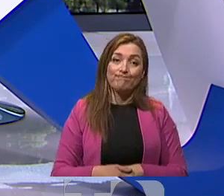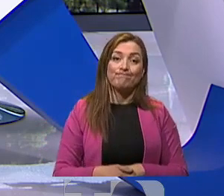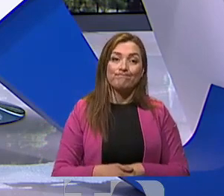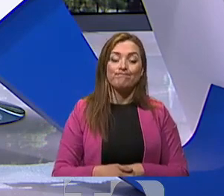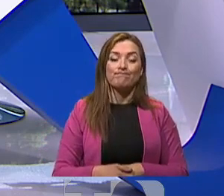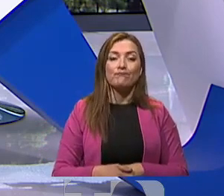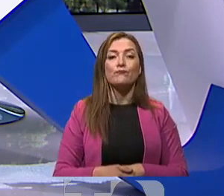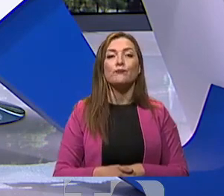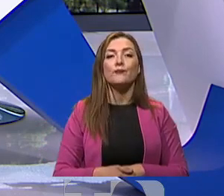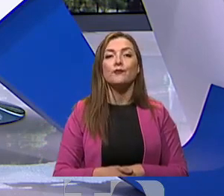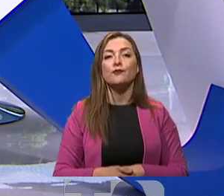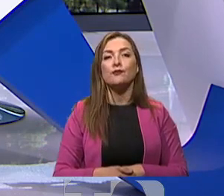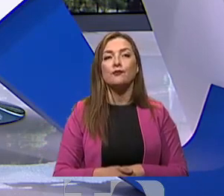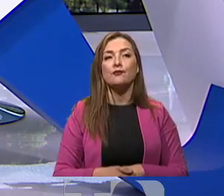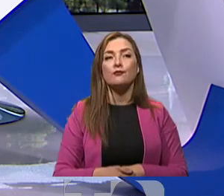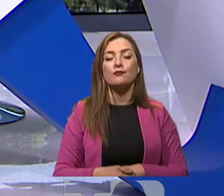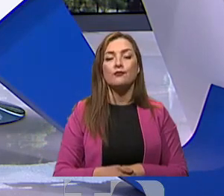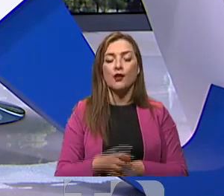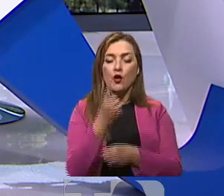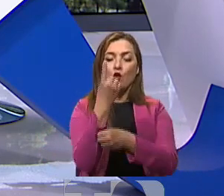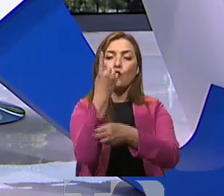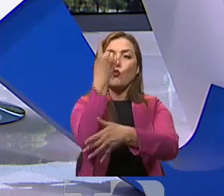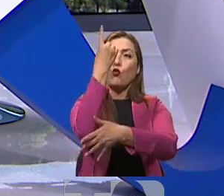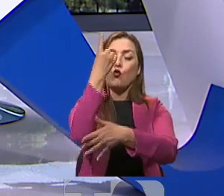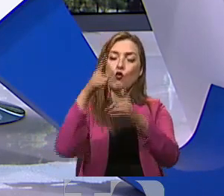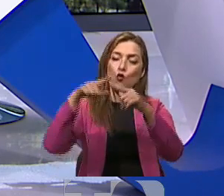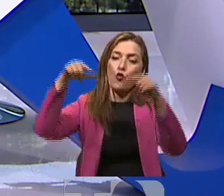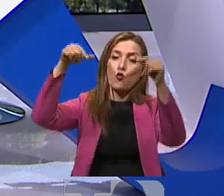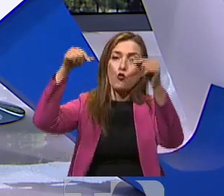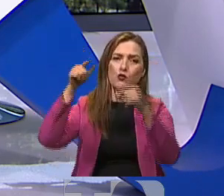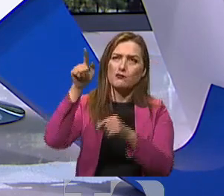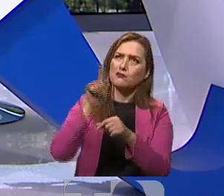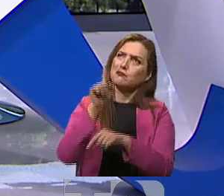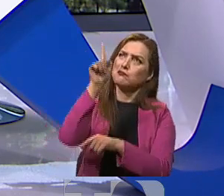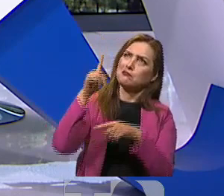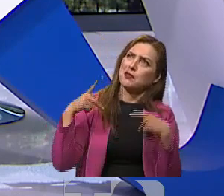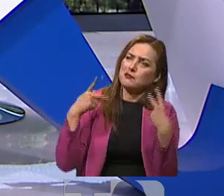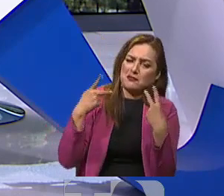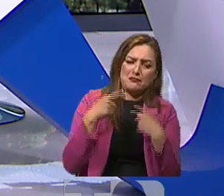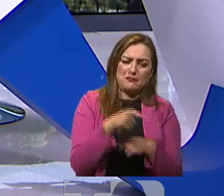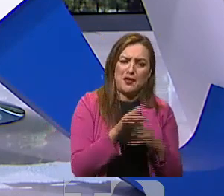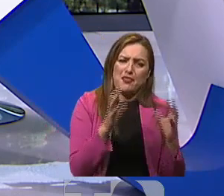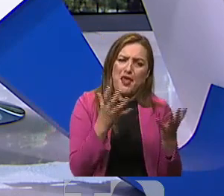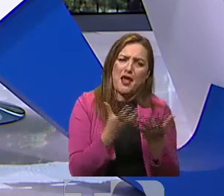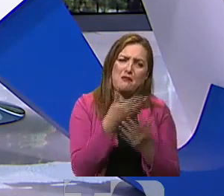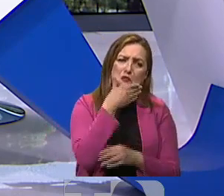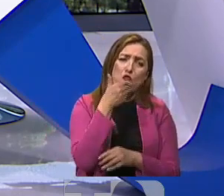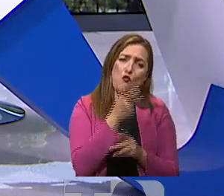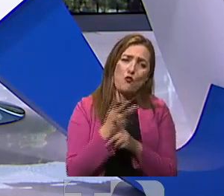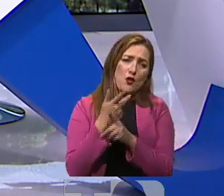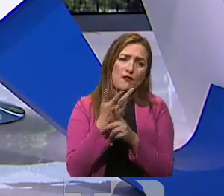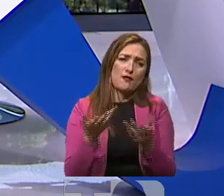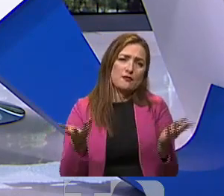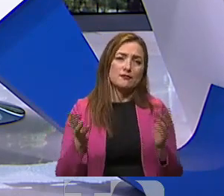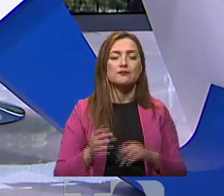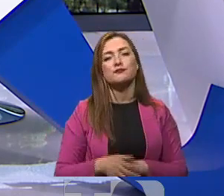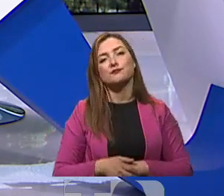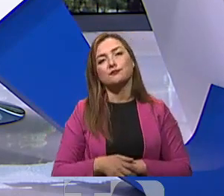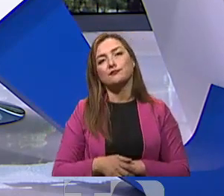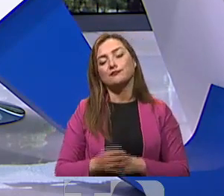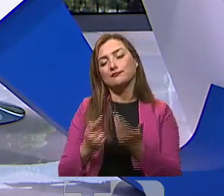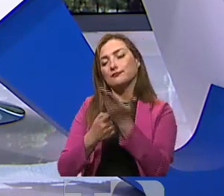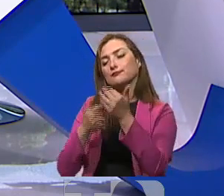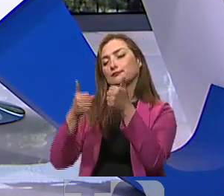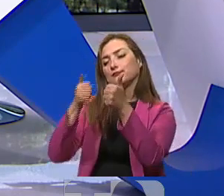¿sabe qué? ¿Para qué nos vamos a ir a vivir a la Luna, en Marte? Cuidemos lo que tenemos mejor. Exacto. Por favor, empecemos por eso. Qué buena